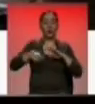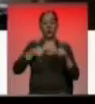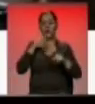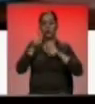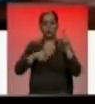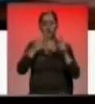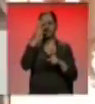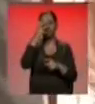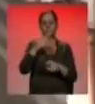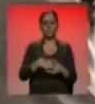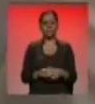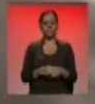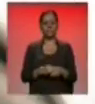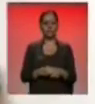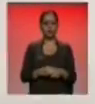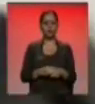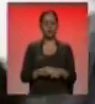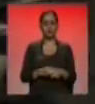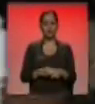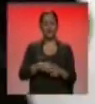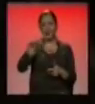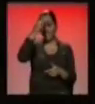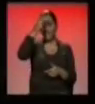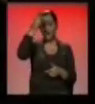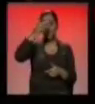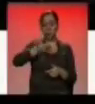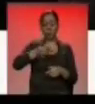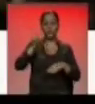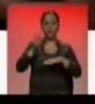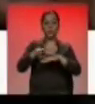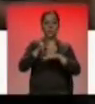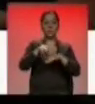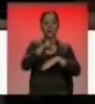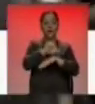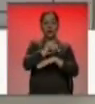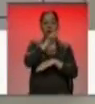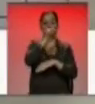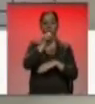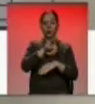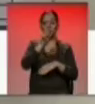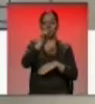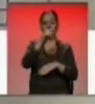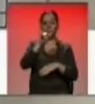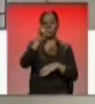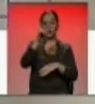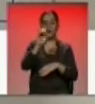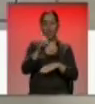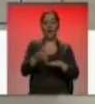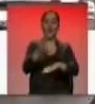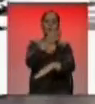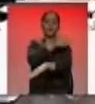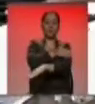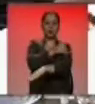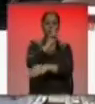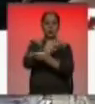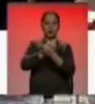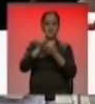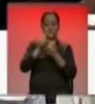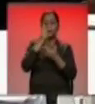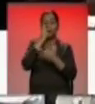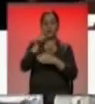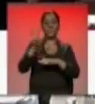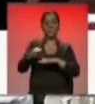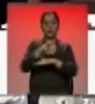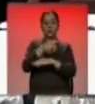acusados. La decisión del fiscal Juan Carlos Zúñiga reemplaza el dictamen presentado la semana anterior por Jacinto